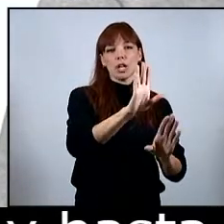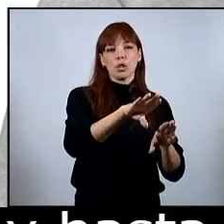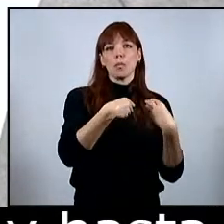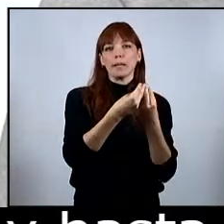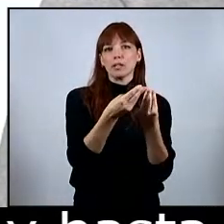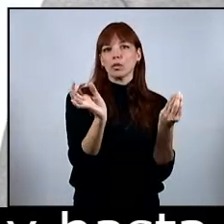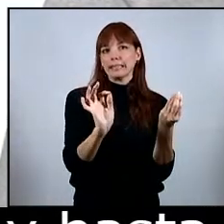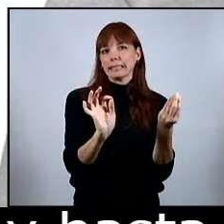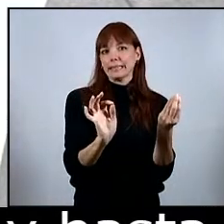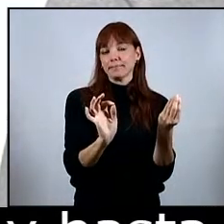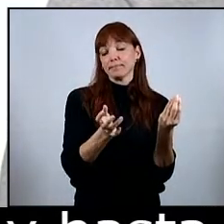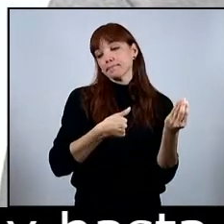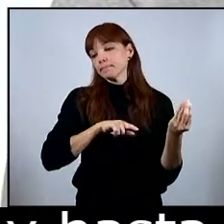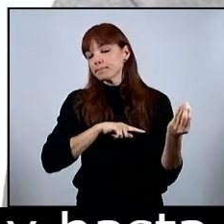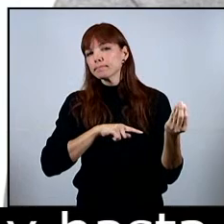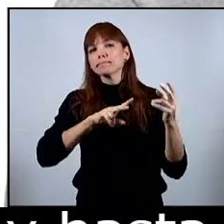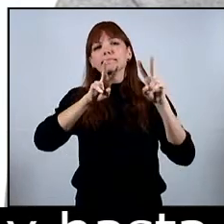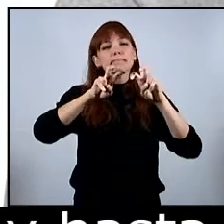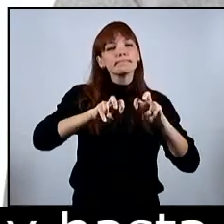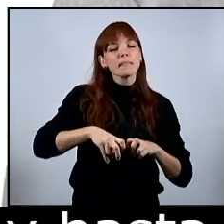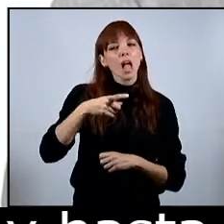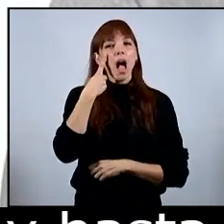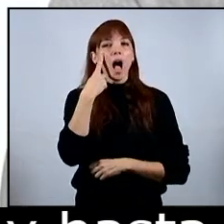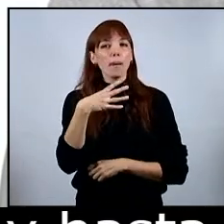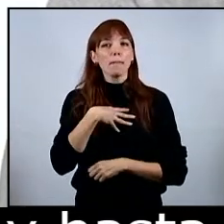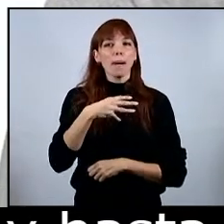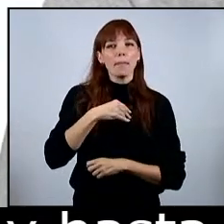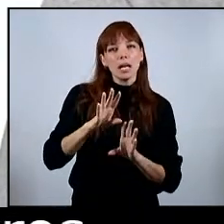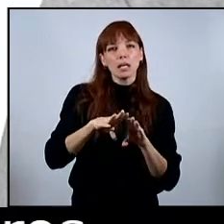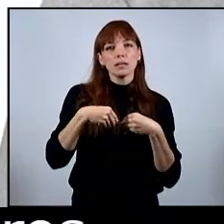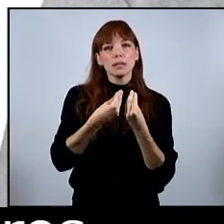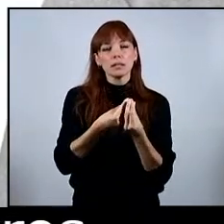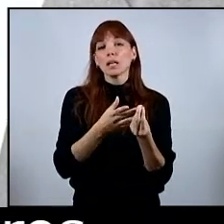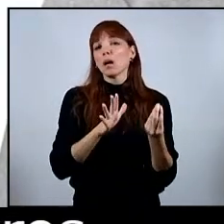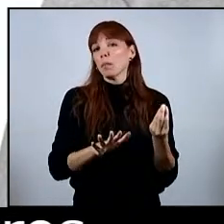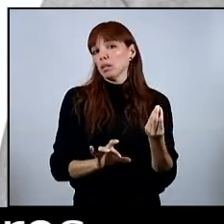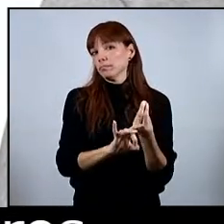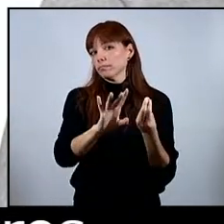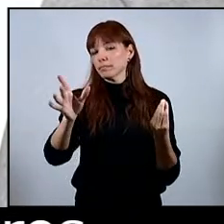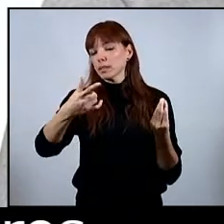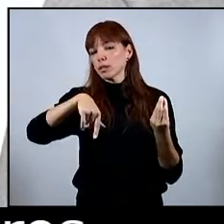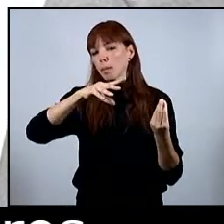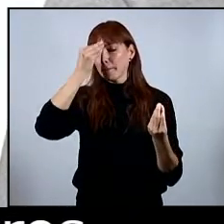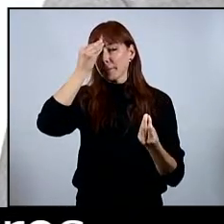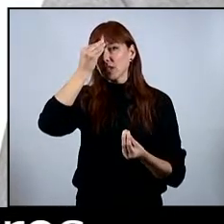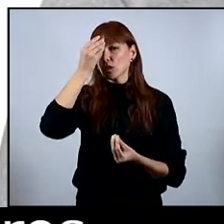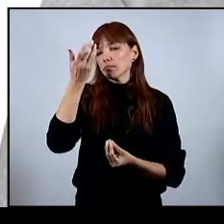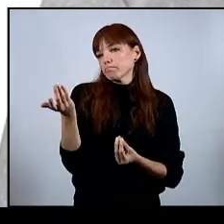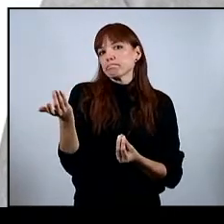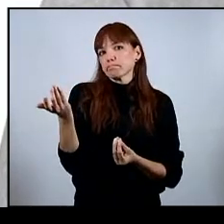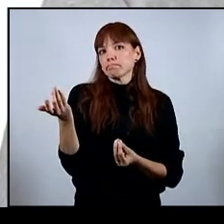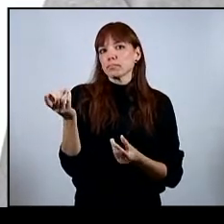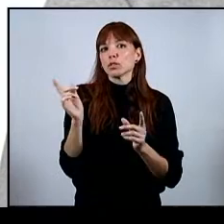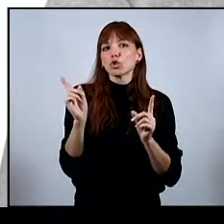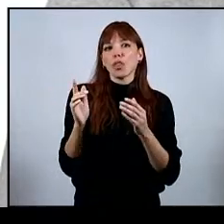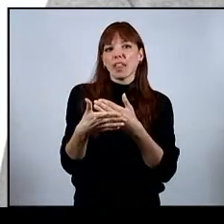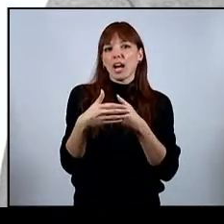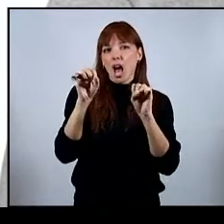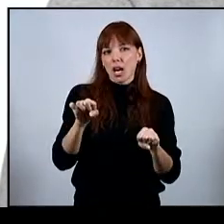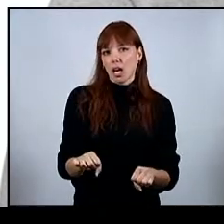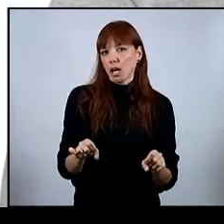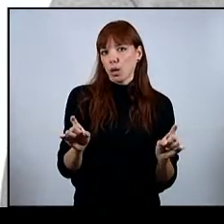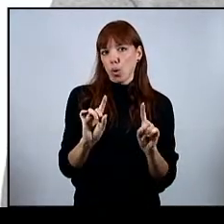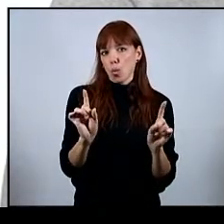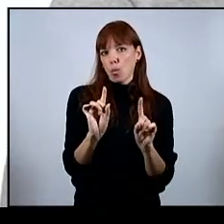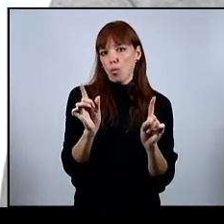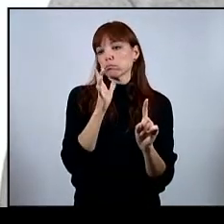Consejería. Nosotros analizaremos esa documentación, pero desde luego entendemos que la intención no es cerrar